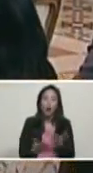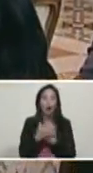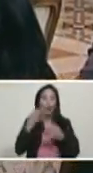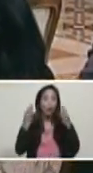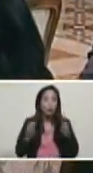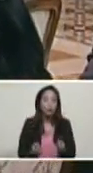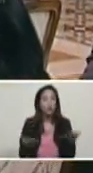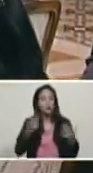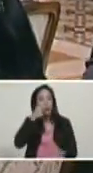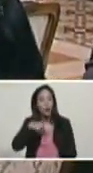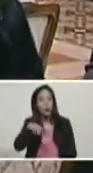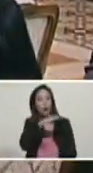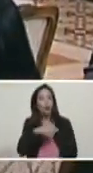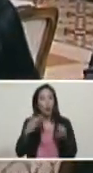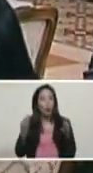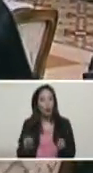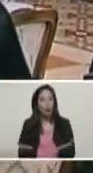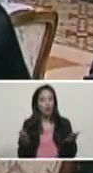justicia social,